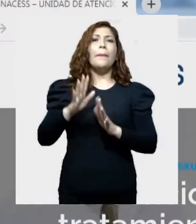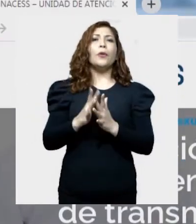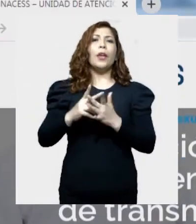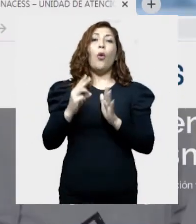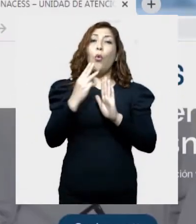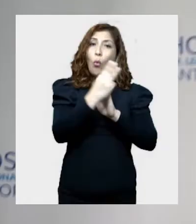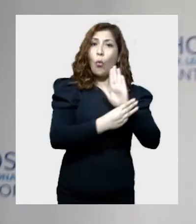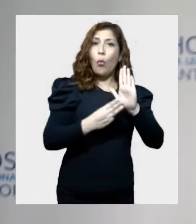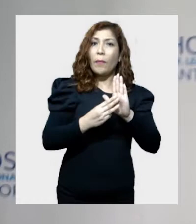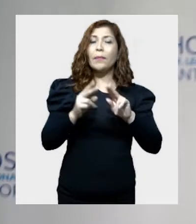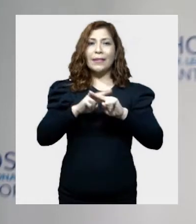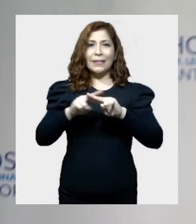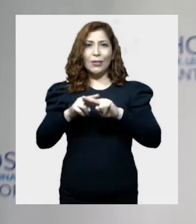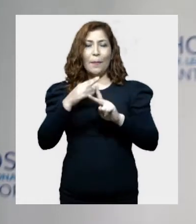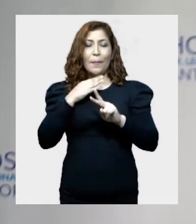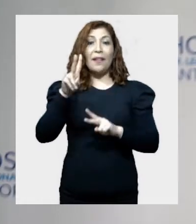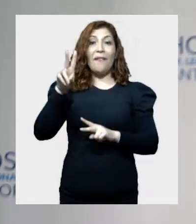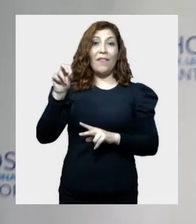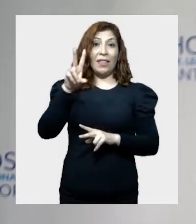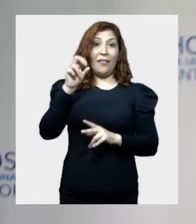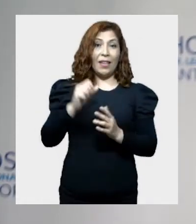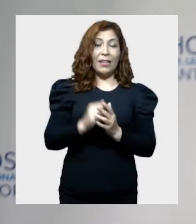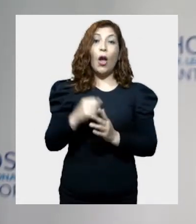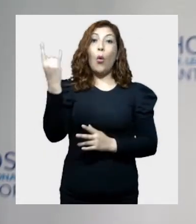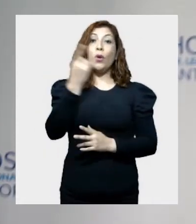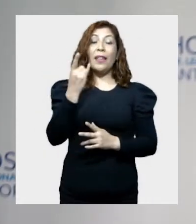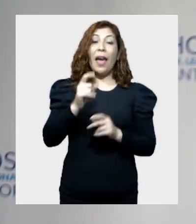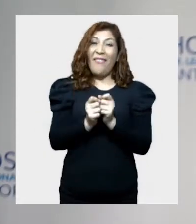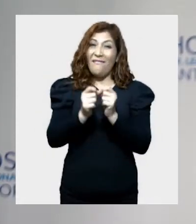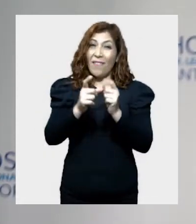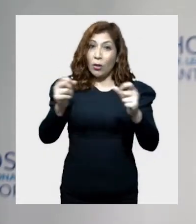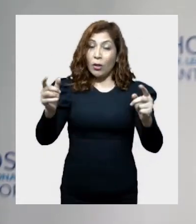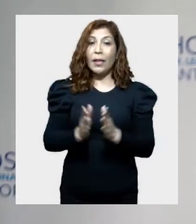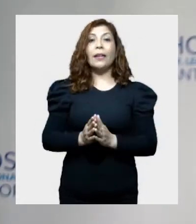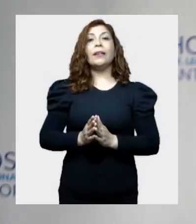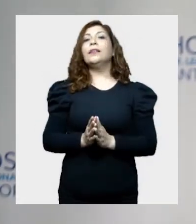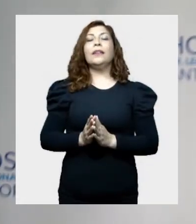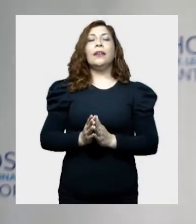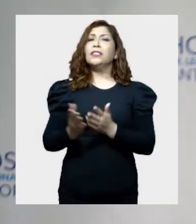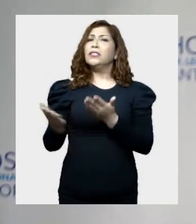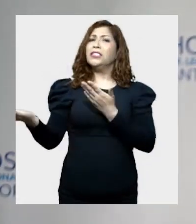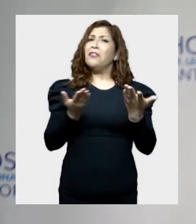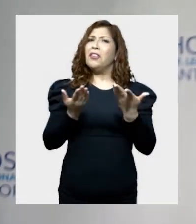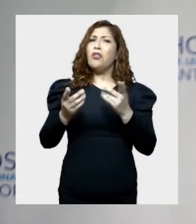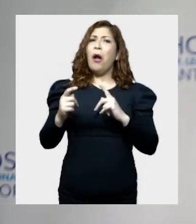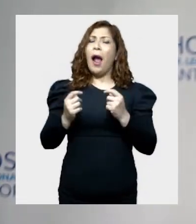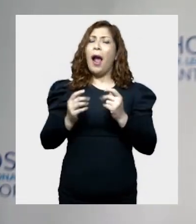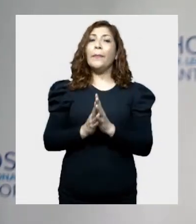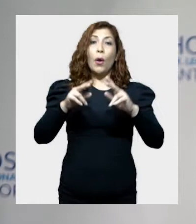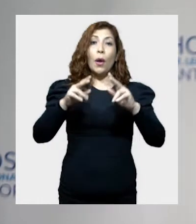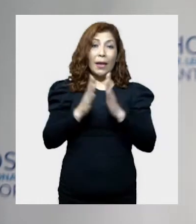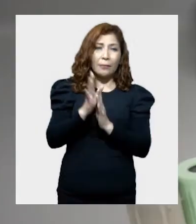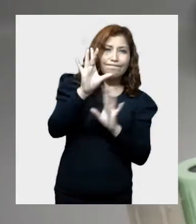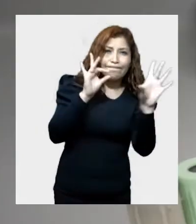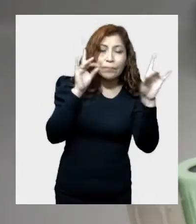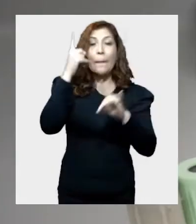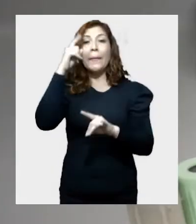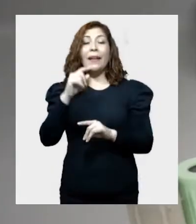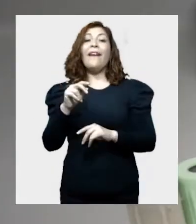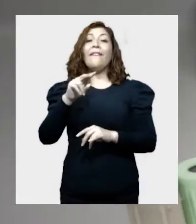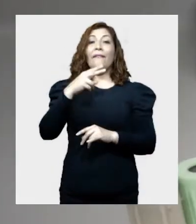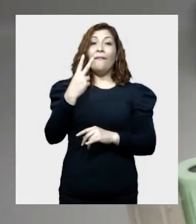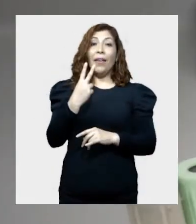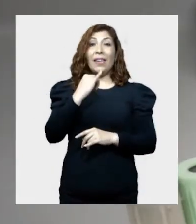web. Durante el 2020, la unidad de infectología mantuvo el servicio de tratamiento y pesquisa para el